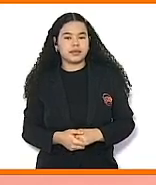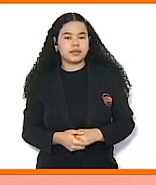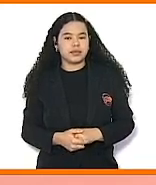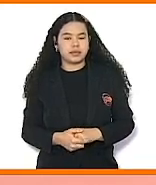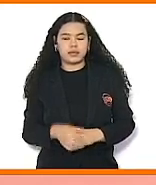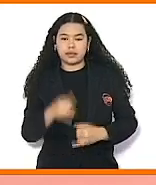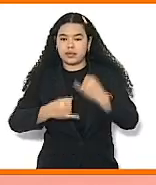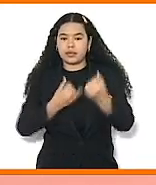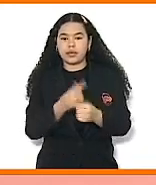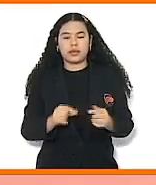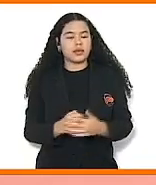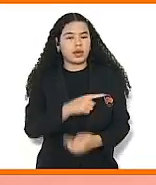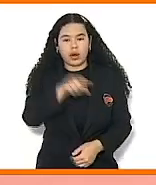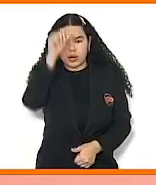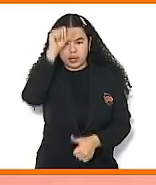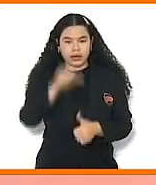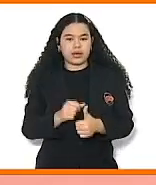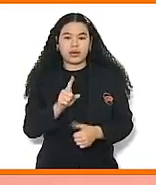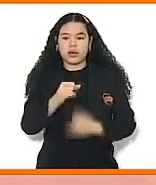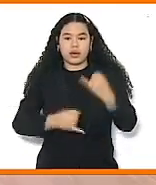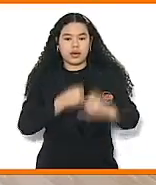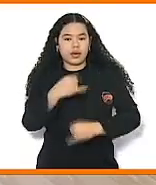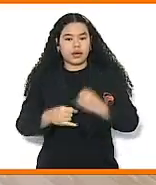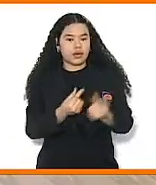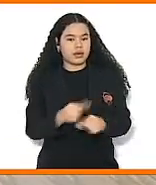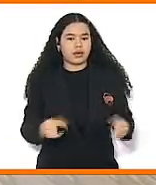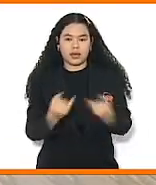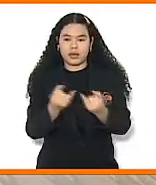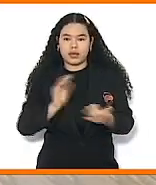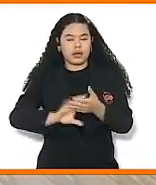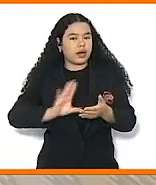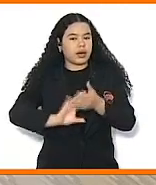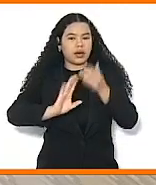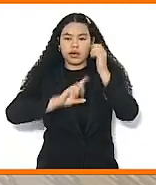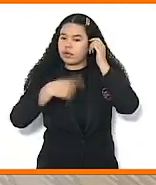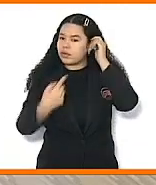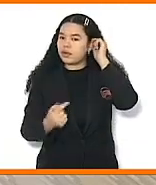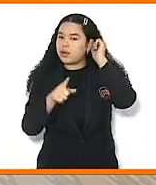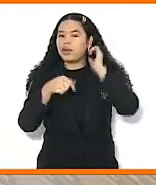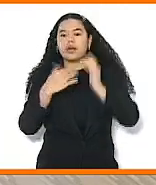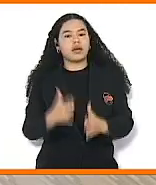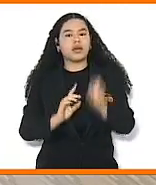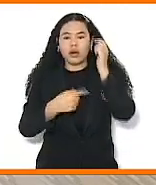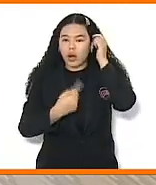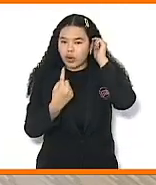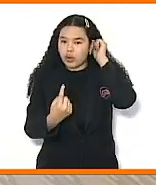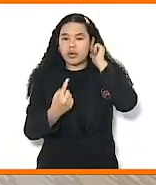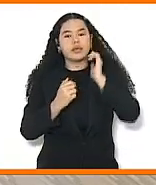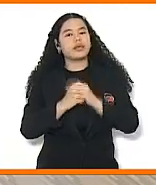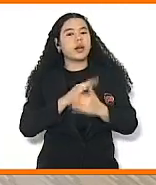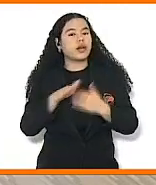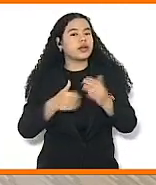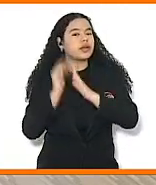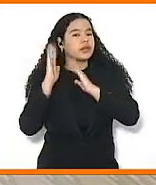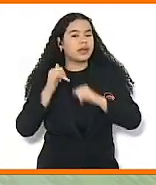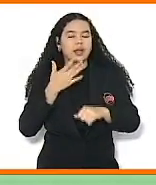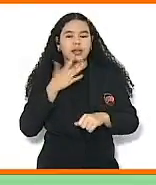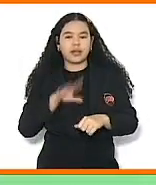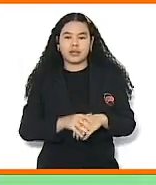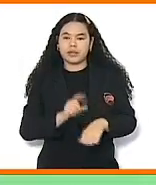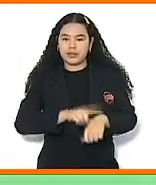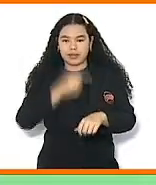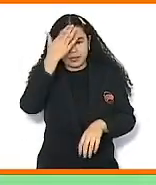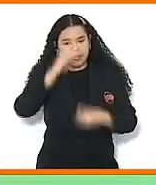jugada gratis. Recuerda, tienes una jugada gratis por el mismo monto invertido en diaria, pero si sos jugador para más uno, te deseo muchísima suerte. El